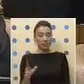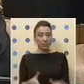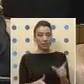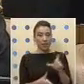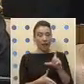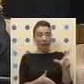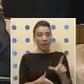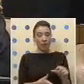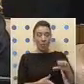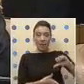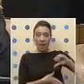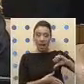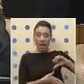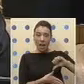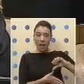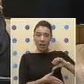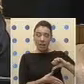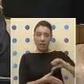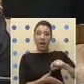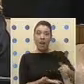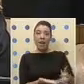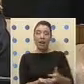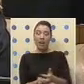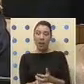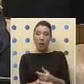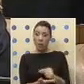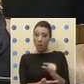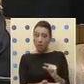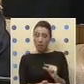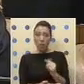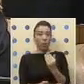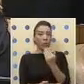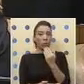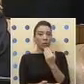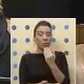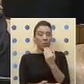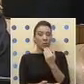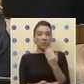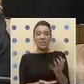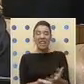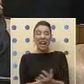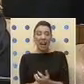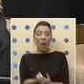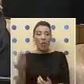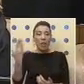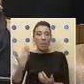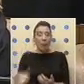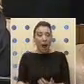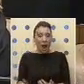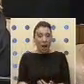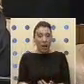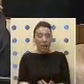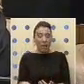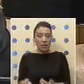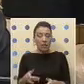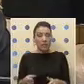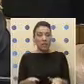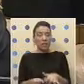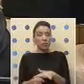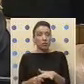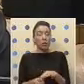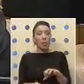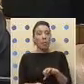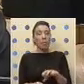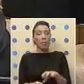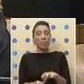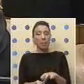y el Caribe no solo recauda poco, sino que además se recauda mal. Y en este contexto nuestro país